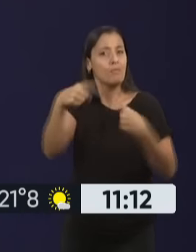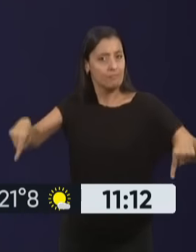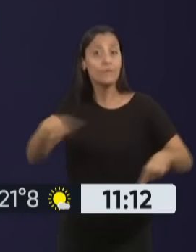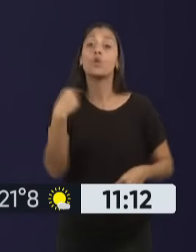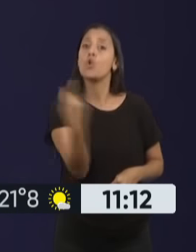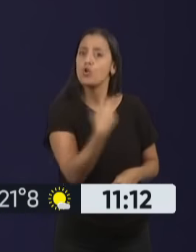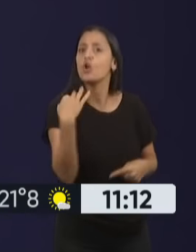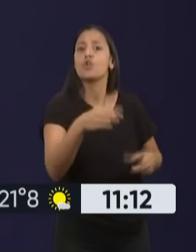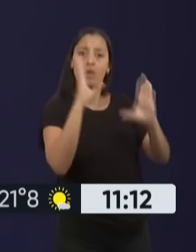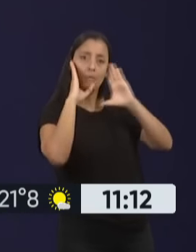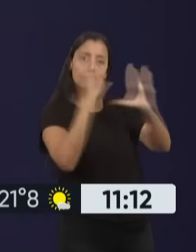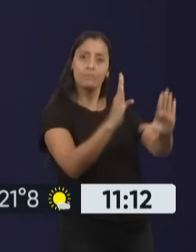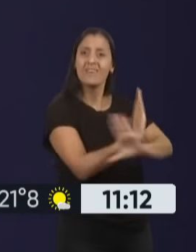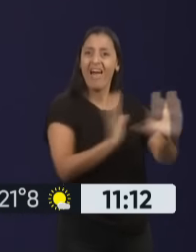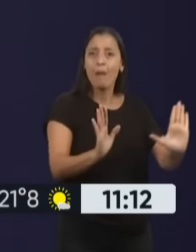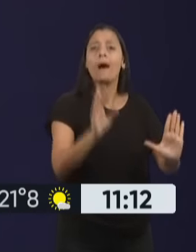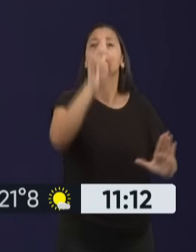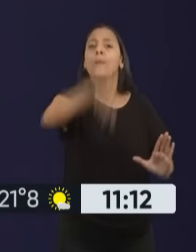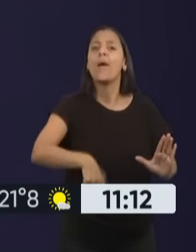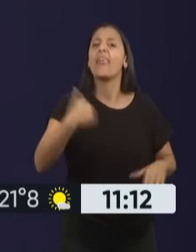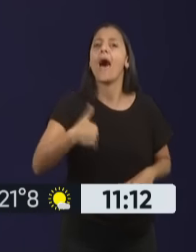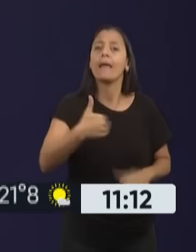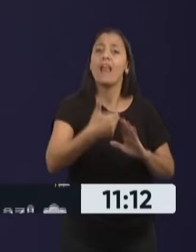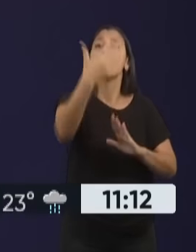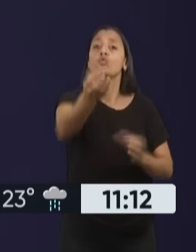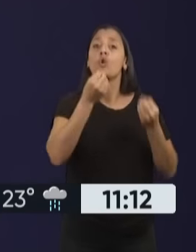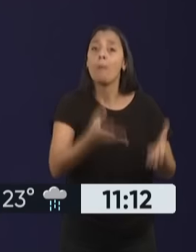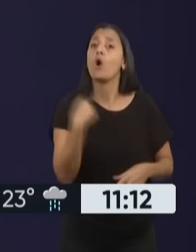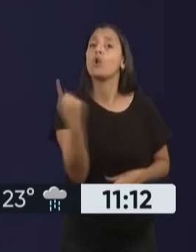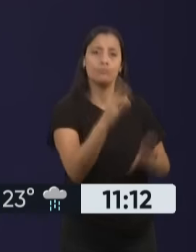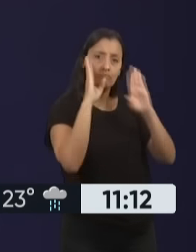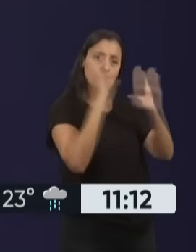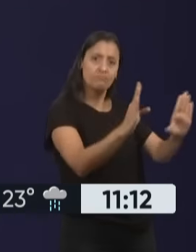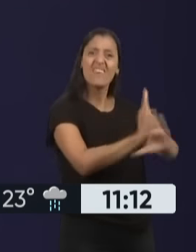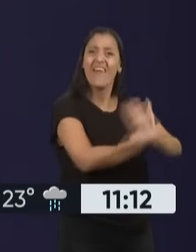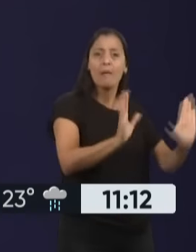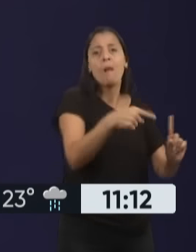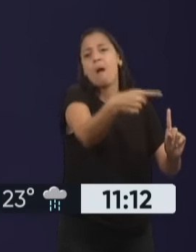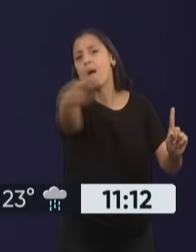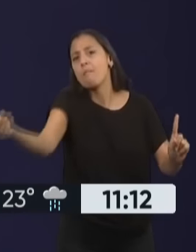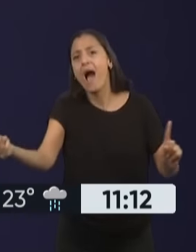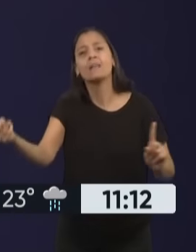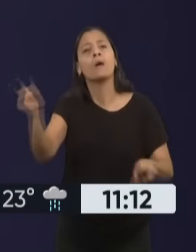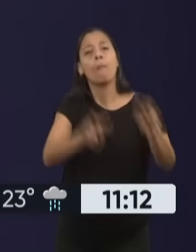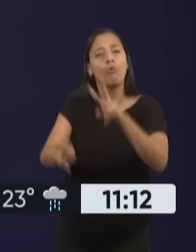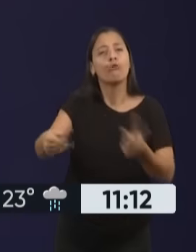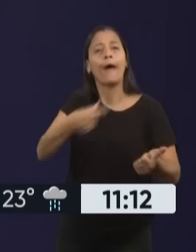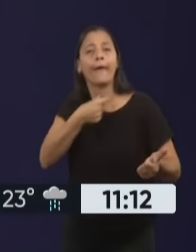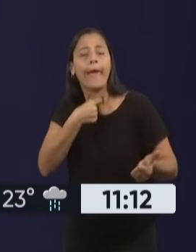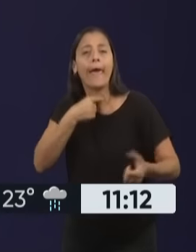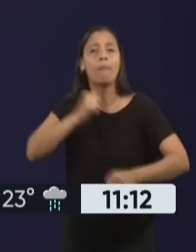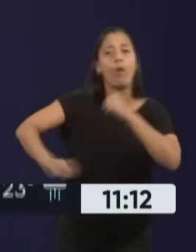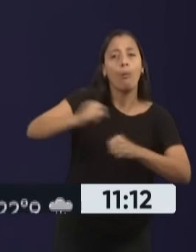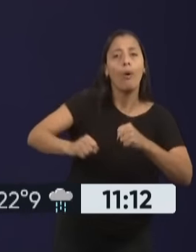y para apostar al futuro eh nos debemos a ellos no nos debemos al resto que quiere efectivamente